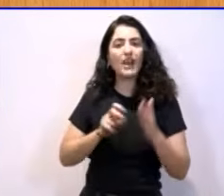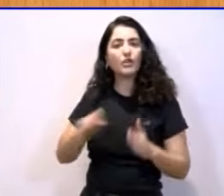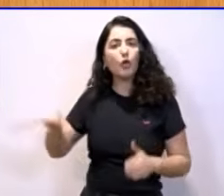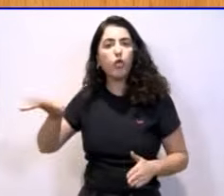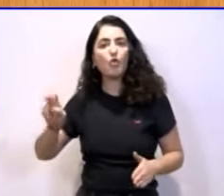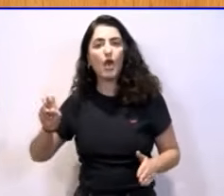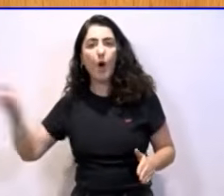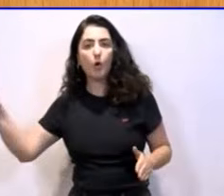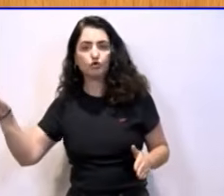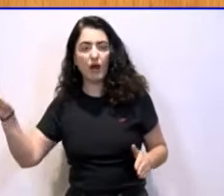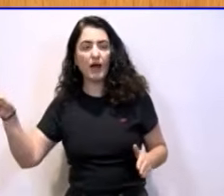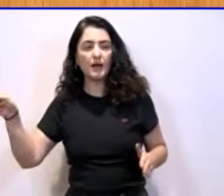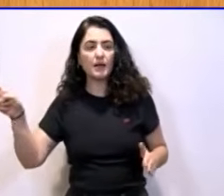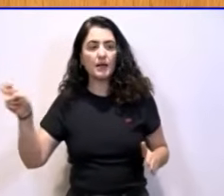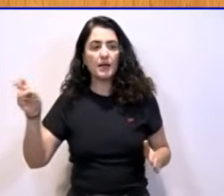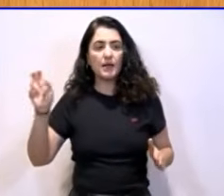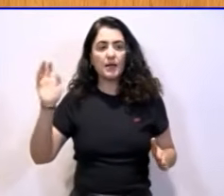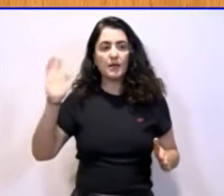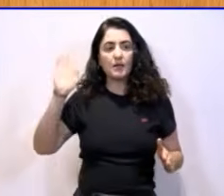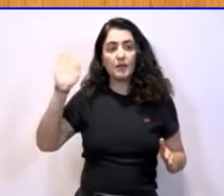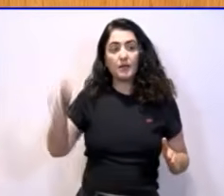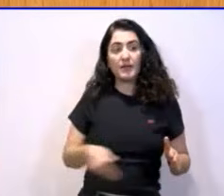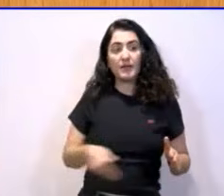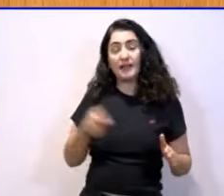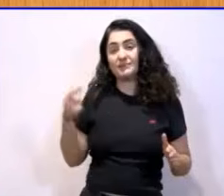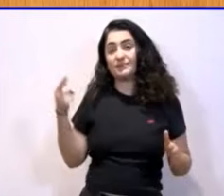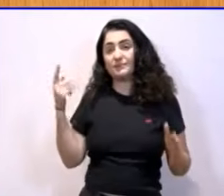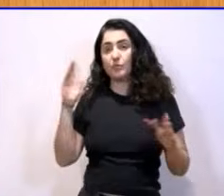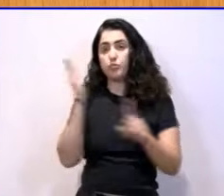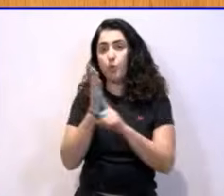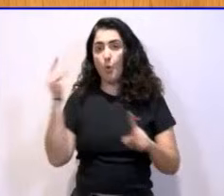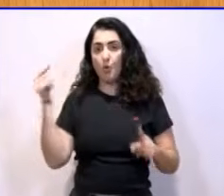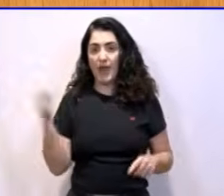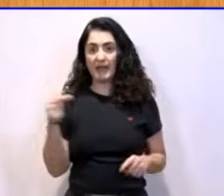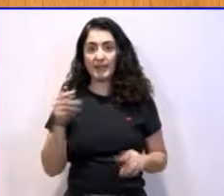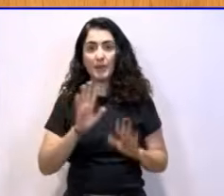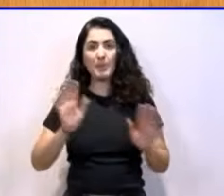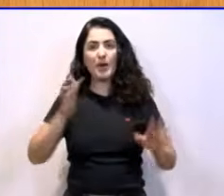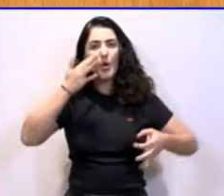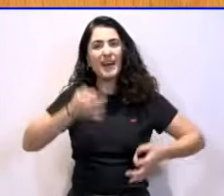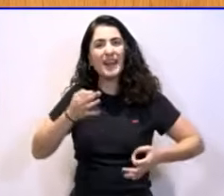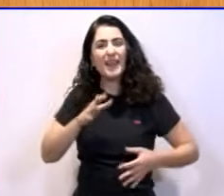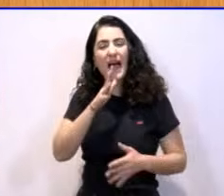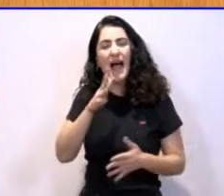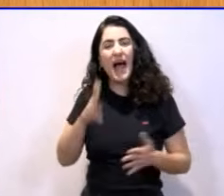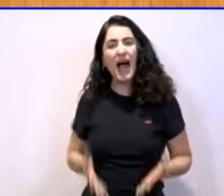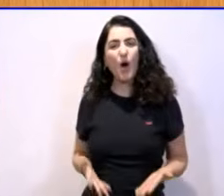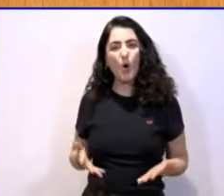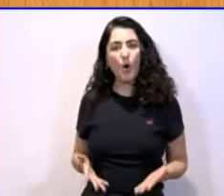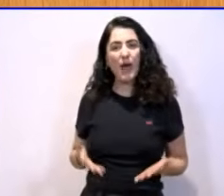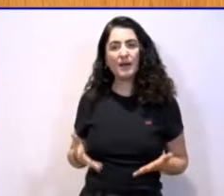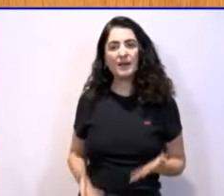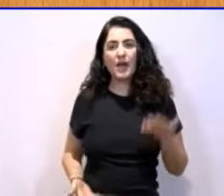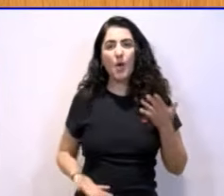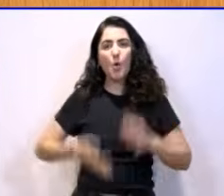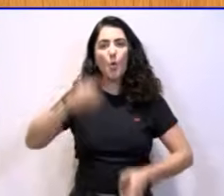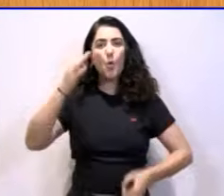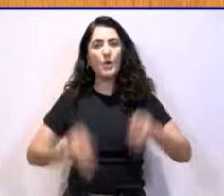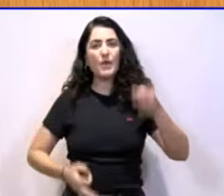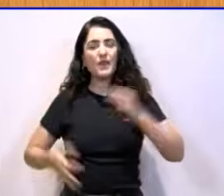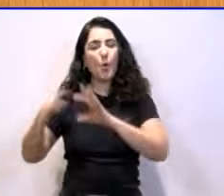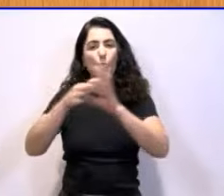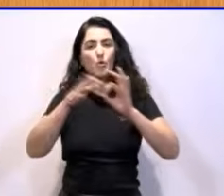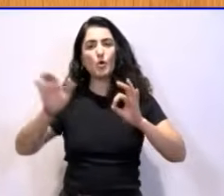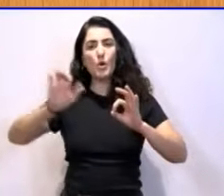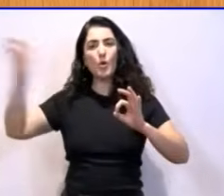y tiene una incidencia muy negativa. Pero la realidad es que ahora nos encontramos con un dictamen jurídico de la propia Unión